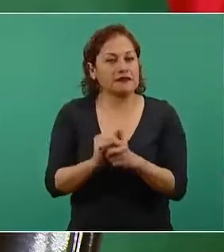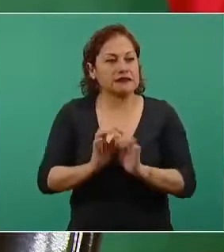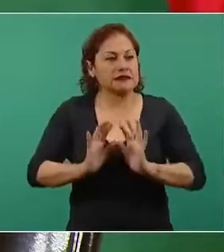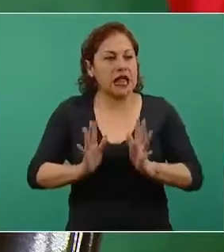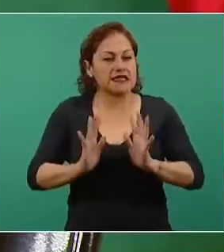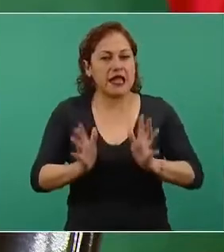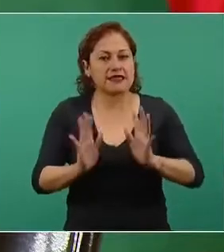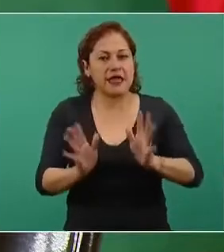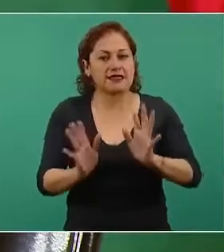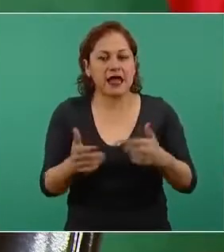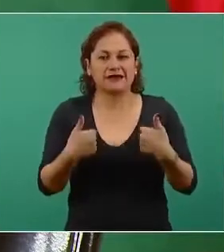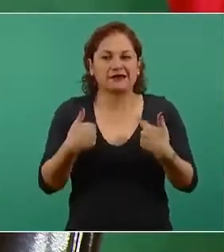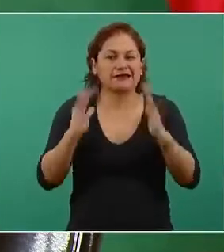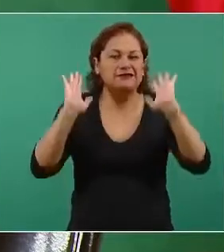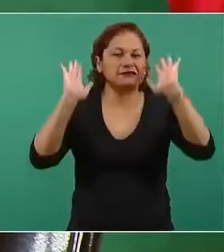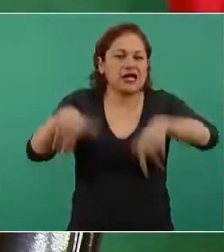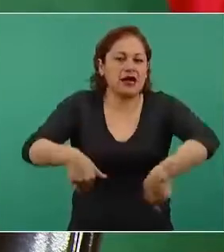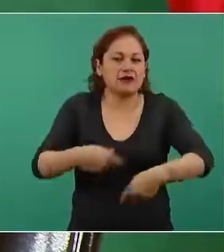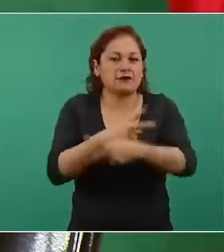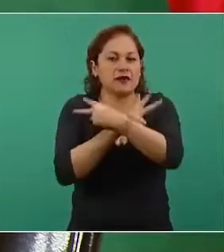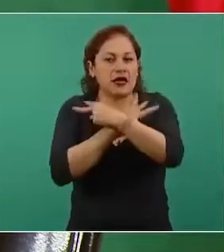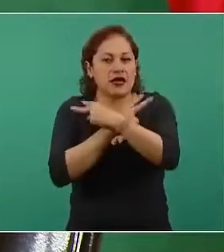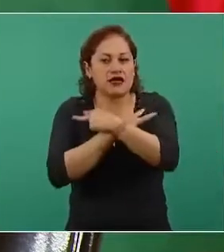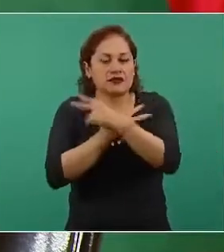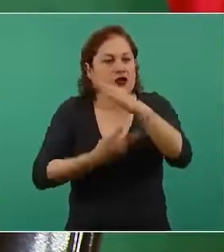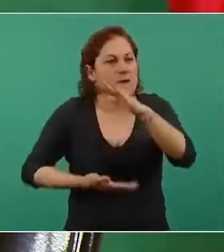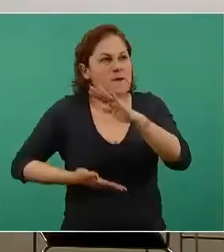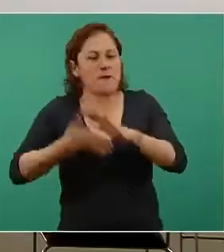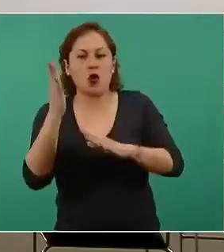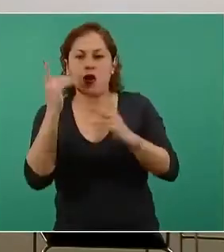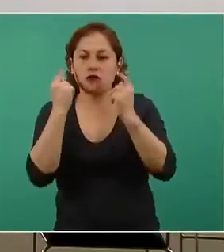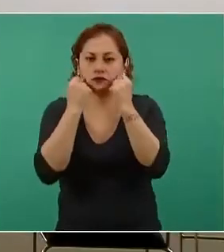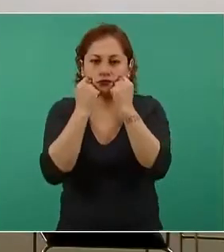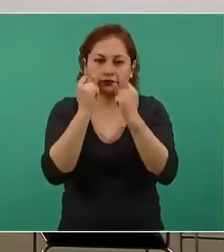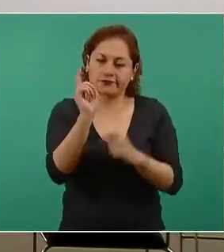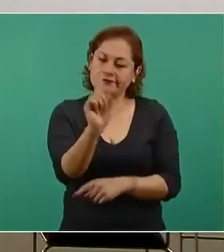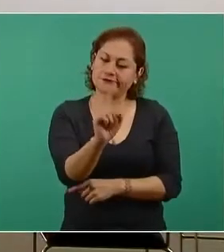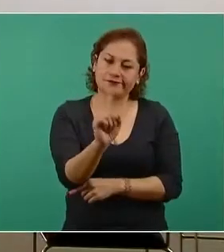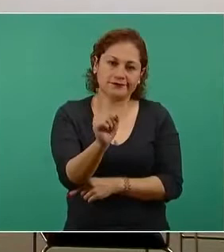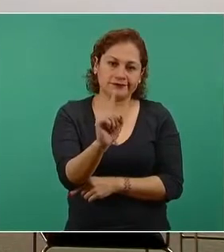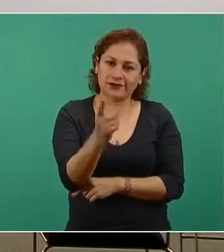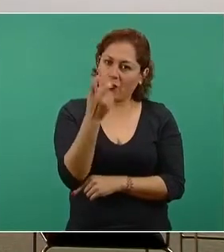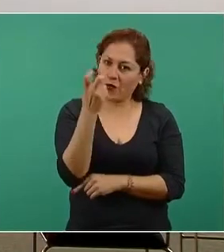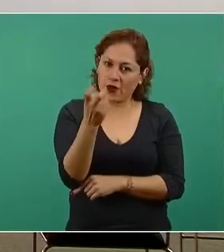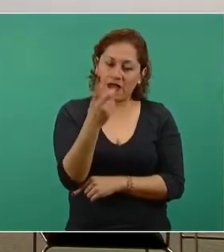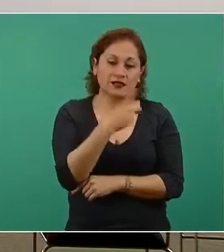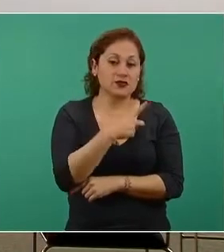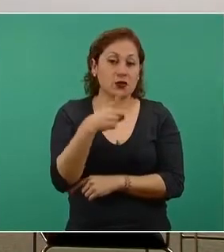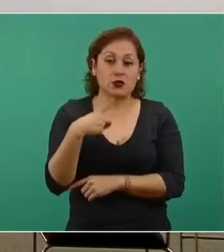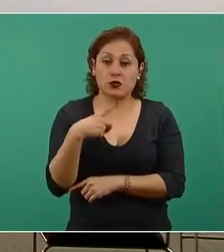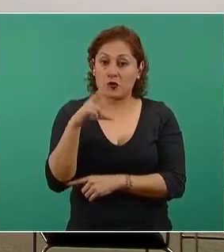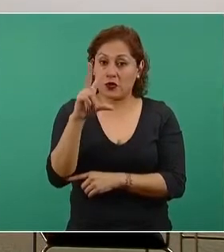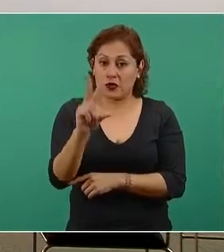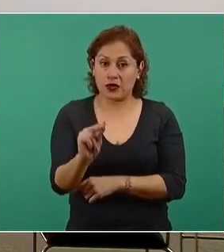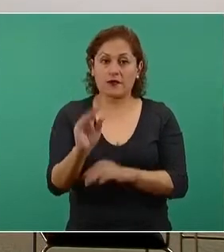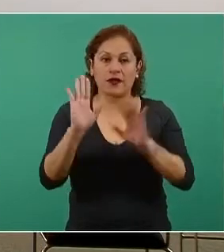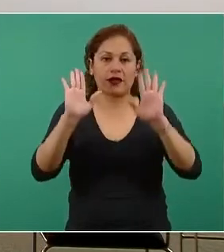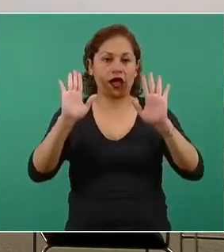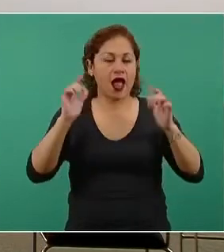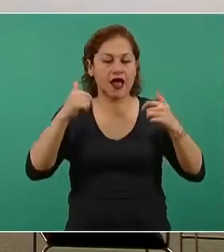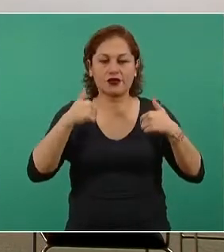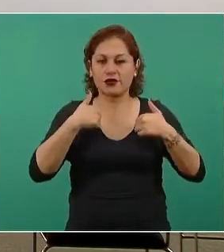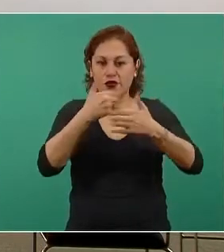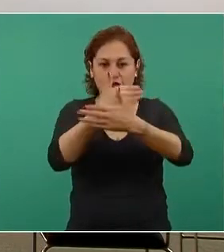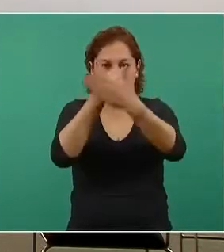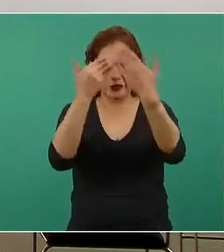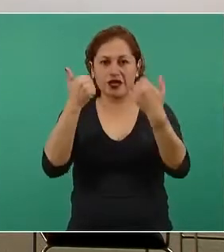voy a bajar la guardia por completa. Y no me refiero, obviamente, a querer impactar a la parte